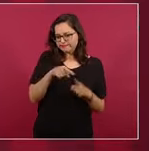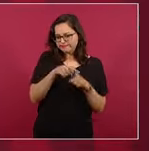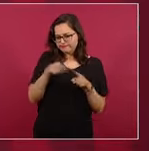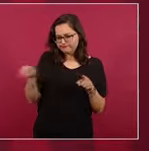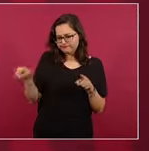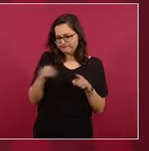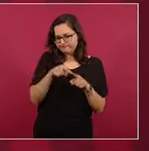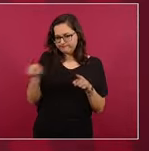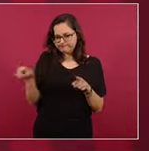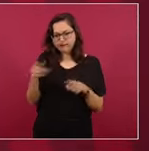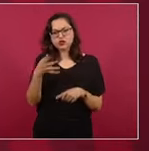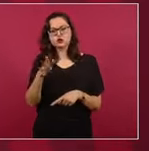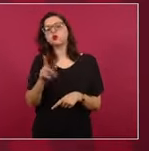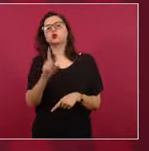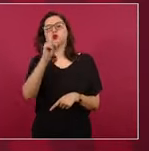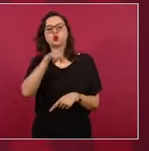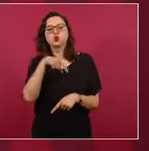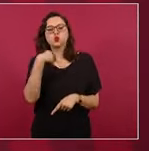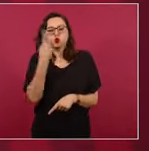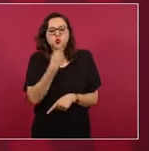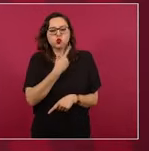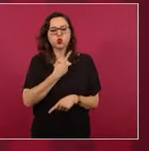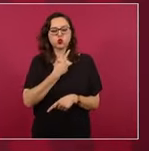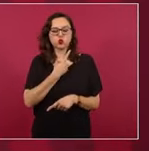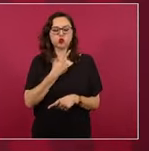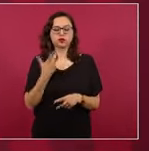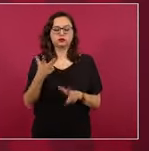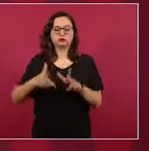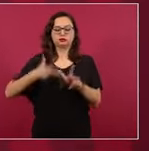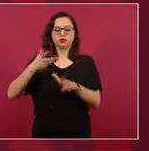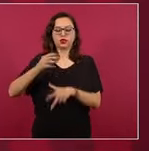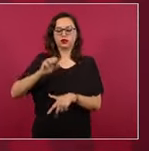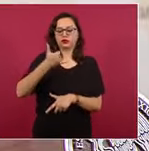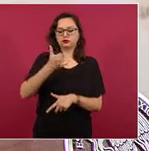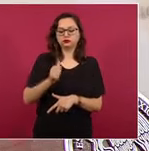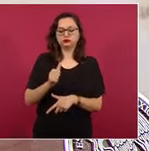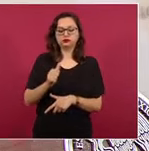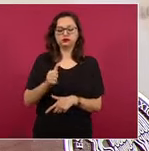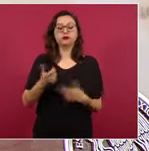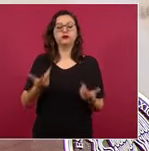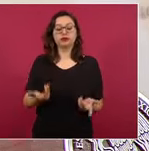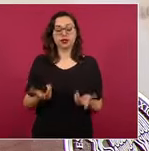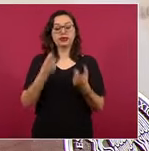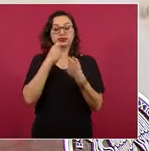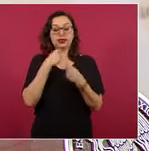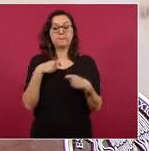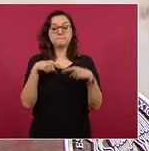haber una estación del Tren Maya. Y luego,